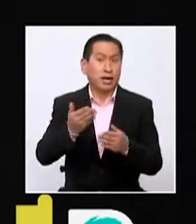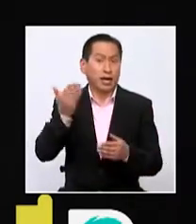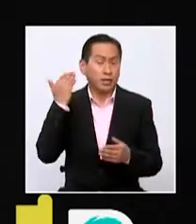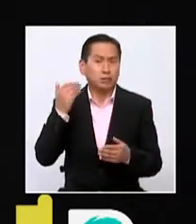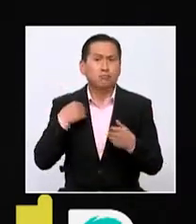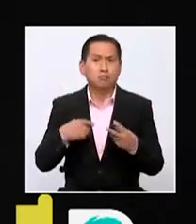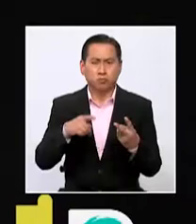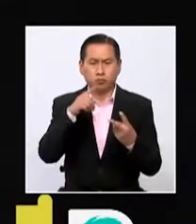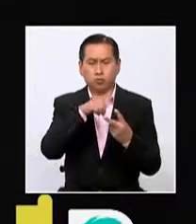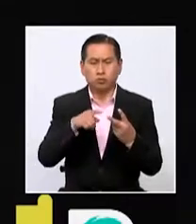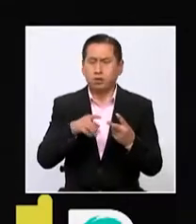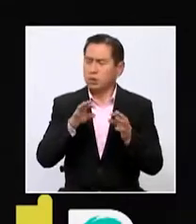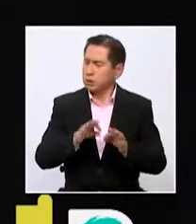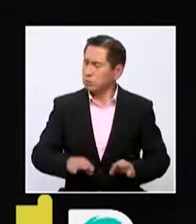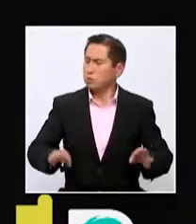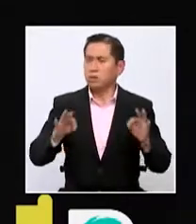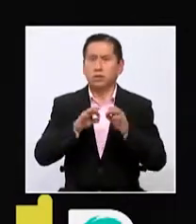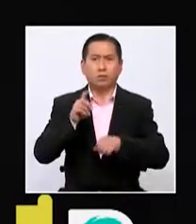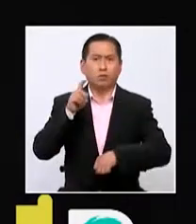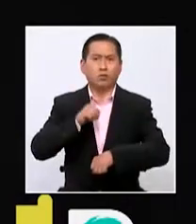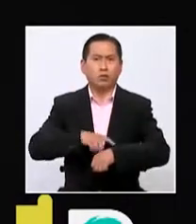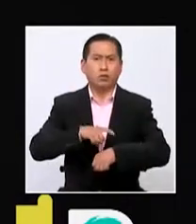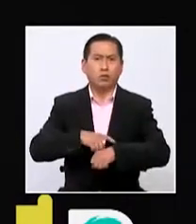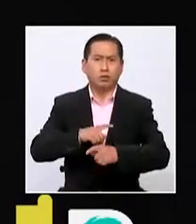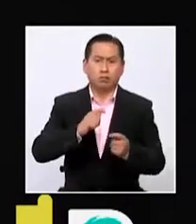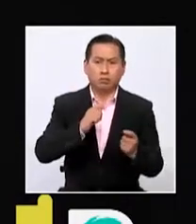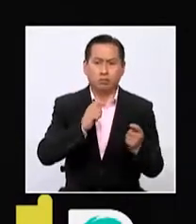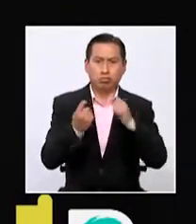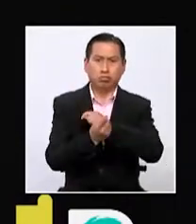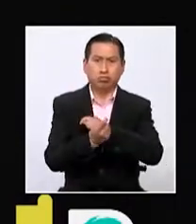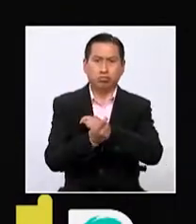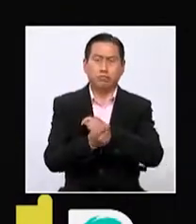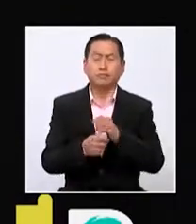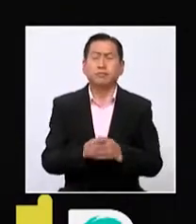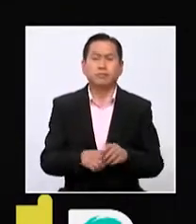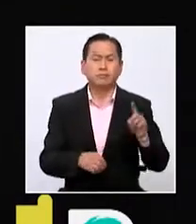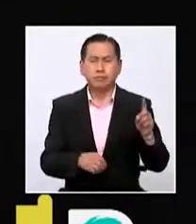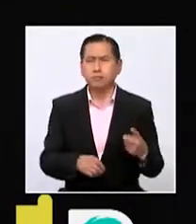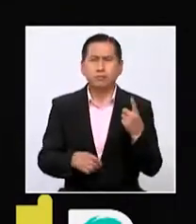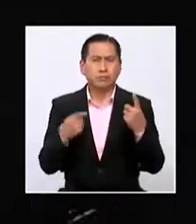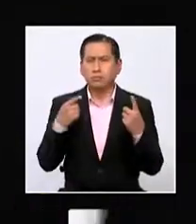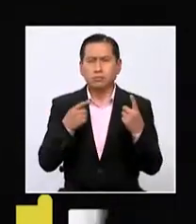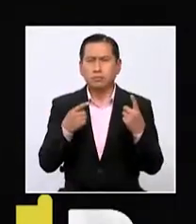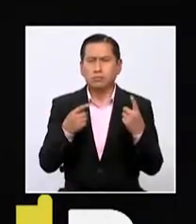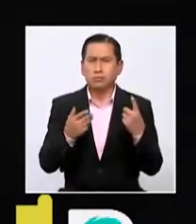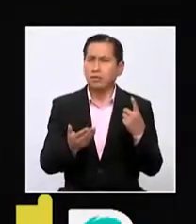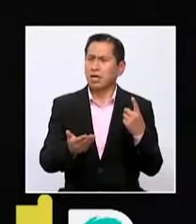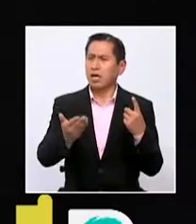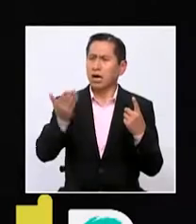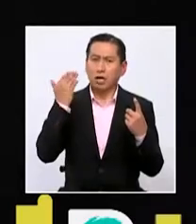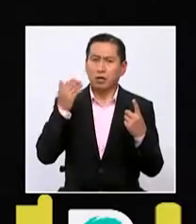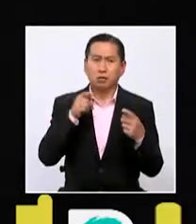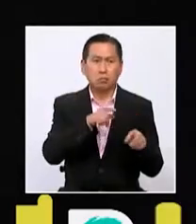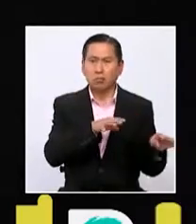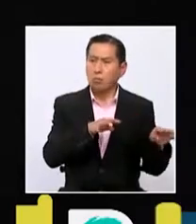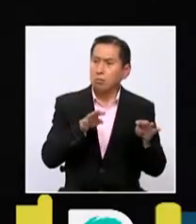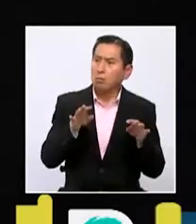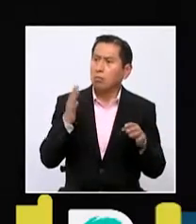dos grandes momentos muy importantes de transición, de cambio. El primero, y que casi nadie